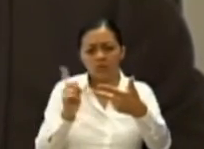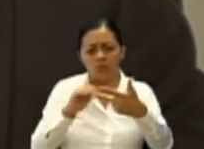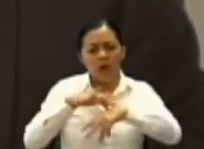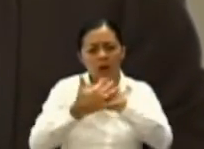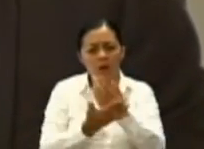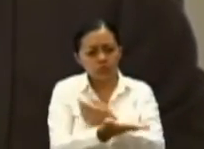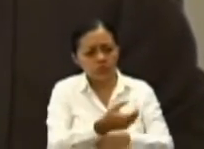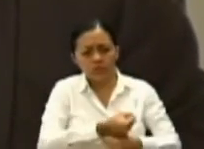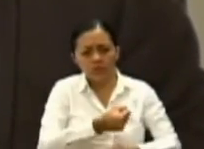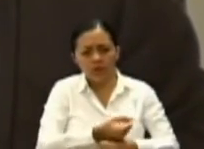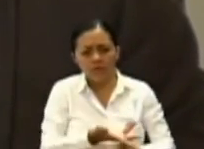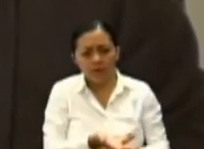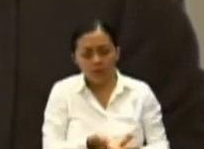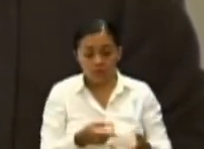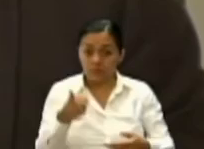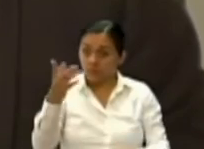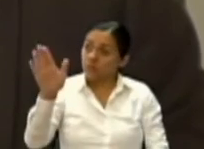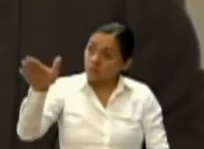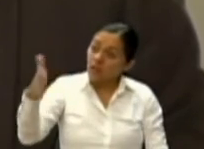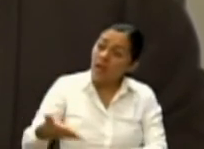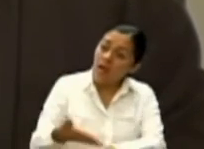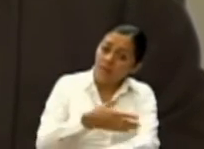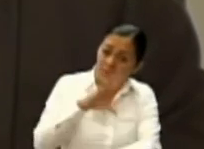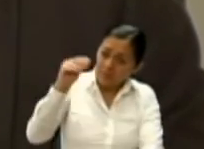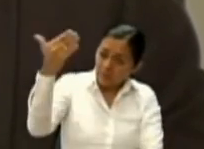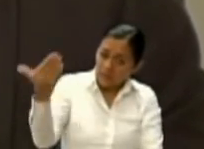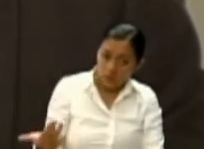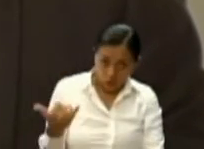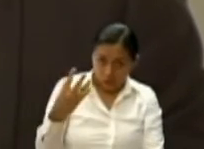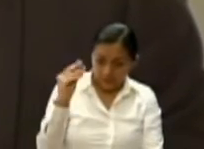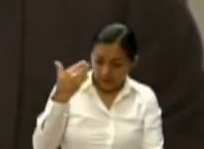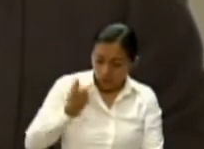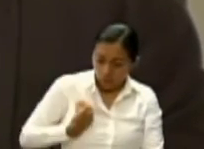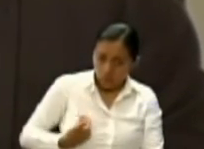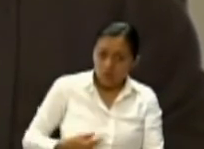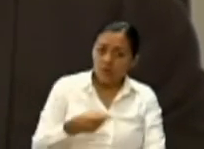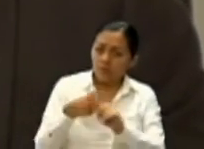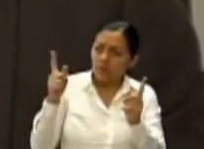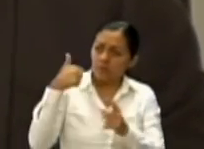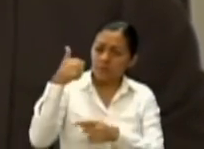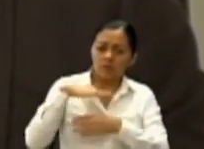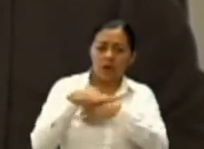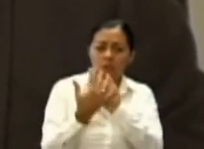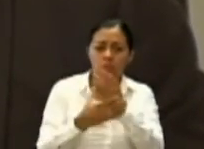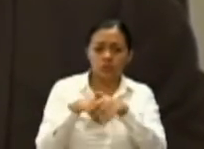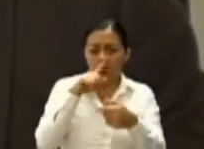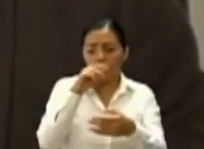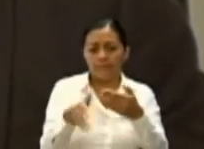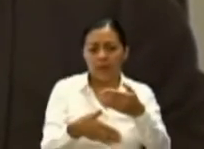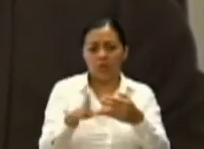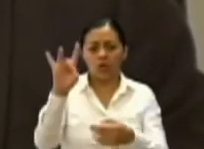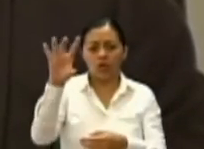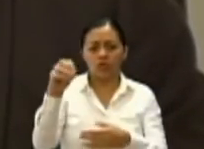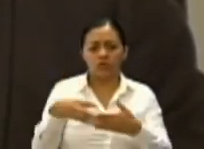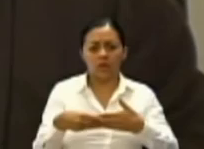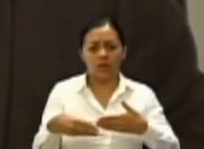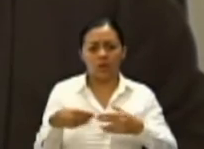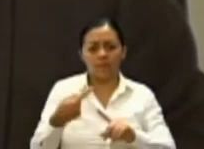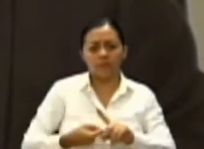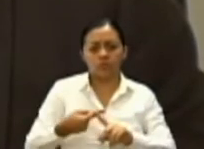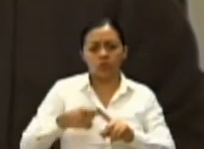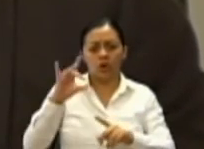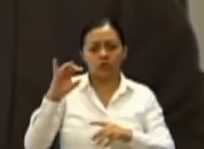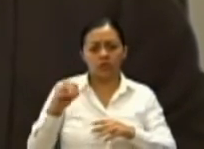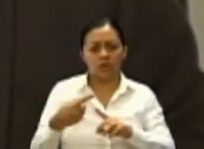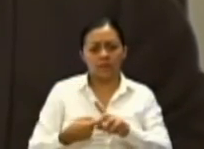se hicieron de luto cuando vivían muy bien pero aplastando a sus empleados me está pagando el 80 dólares mensuales